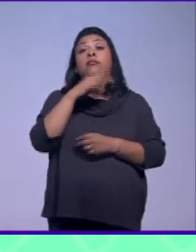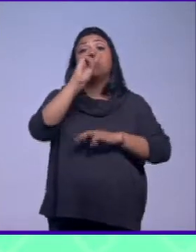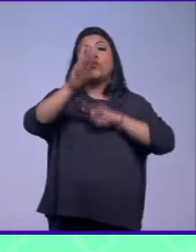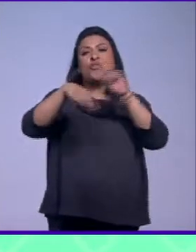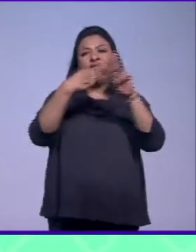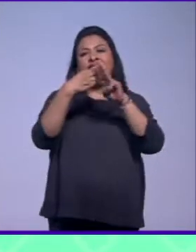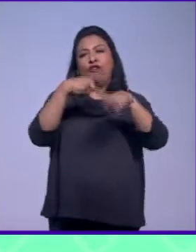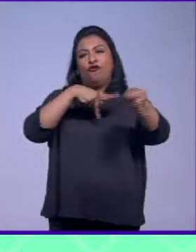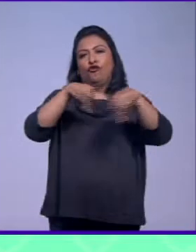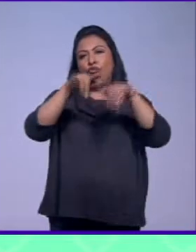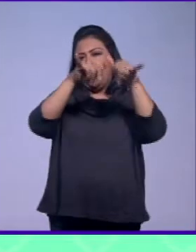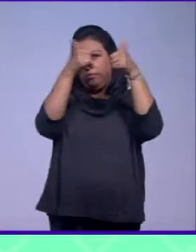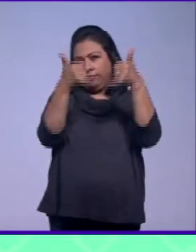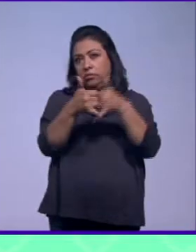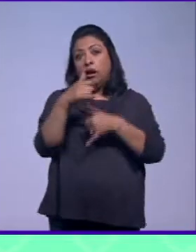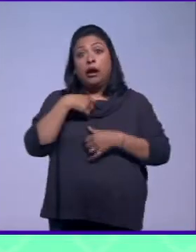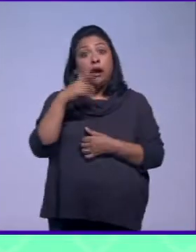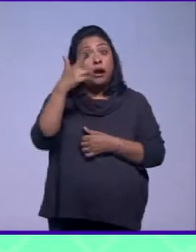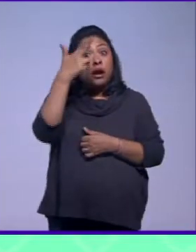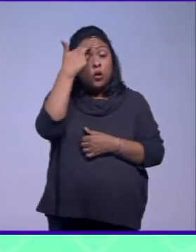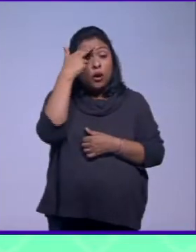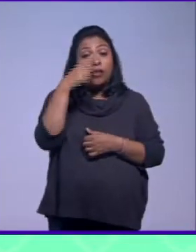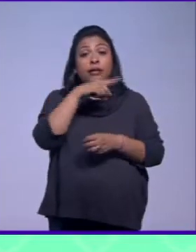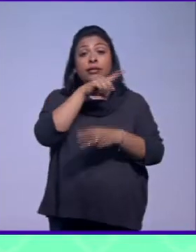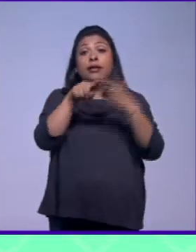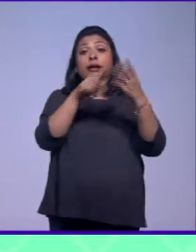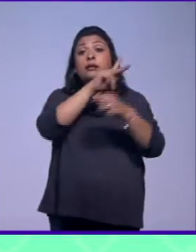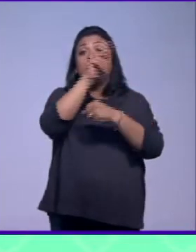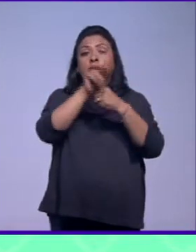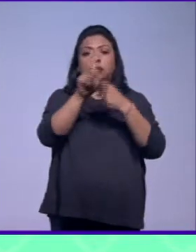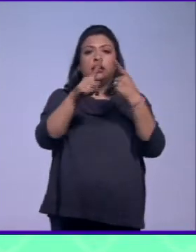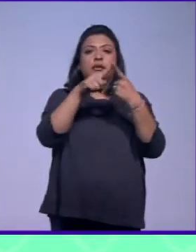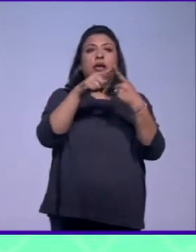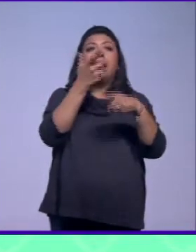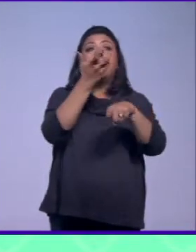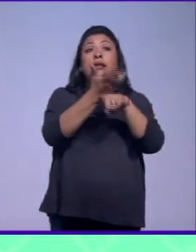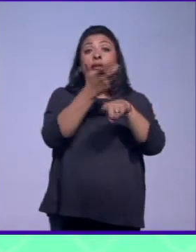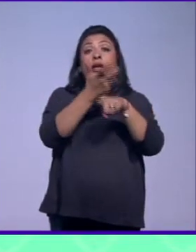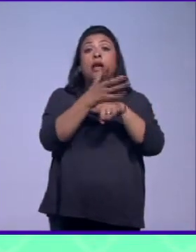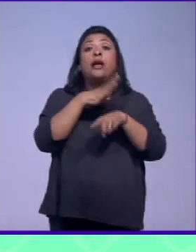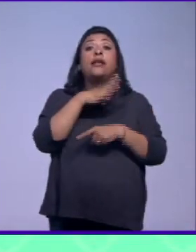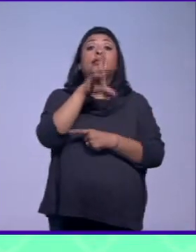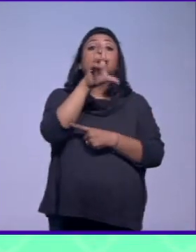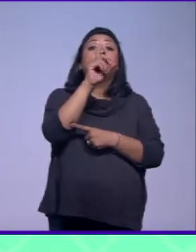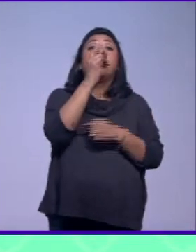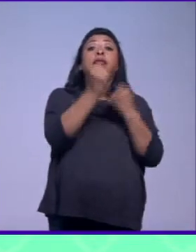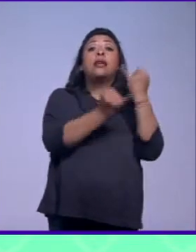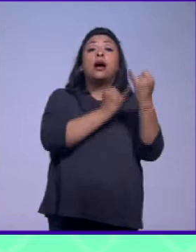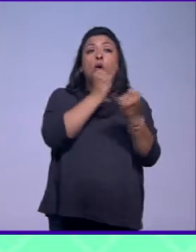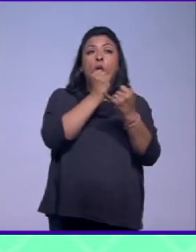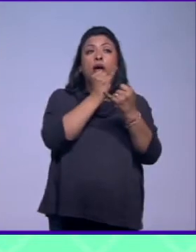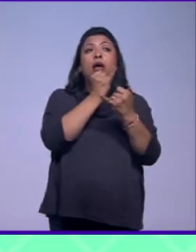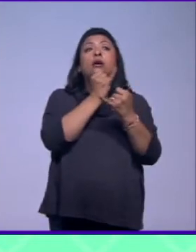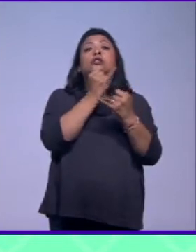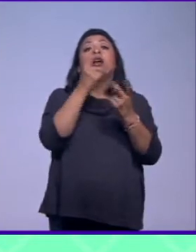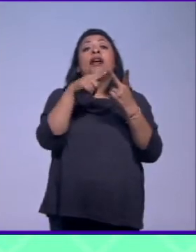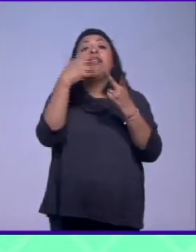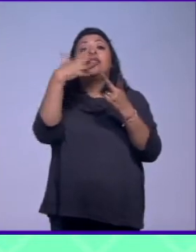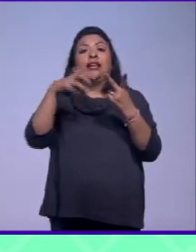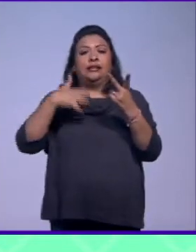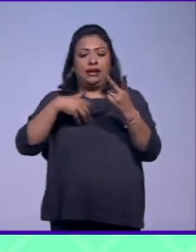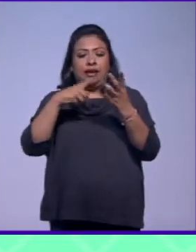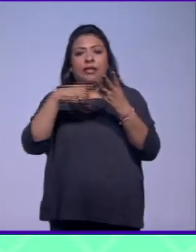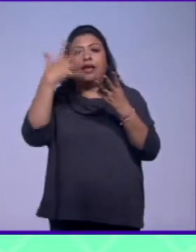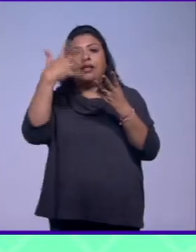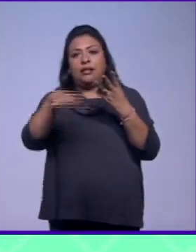mundial de fútbol hay que recordarlo rafael son tres países eeuu es el que tiene 30 partidos y es 10 canadá y 10